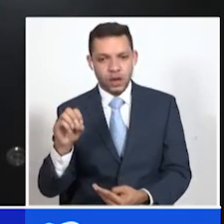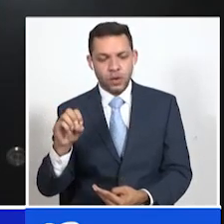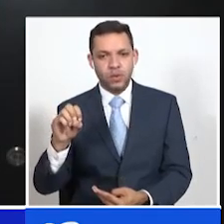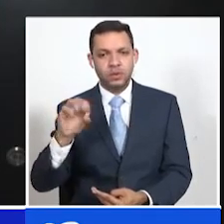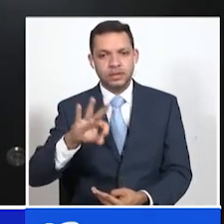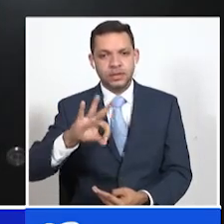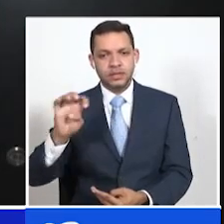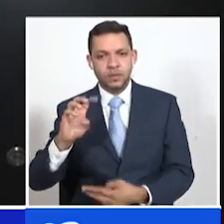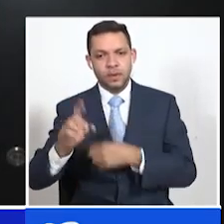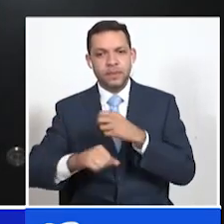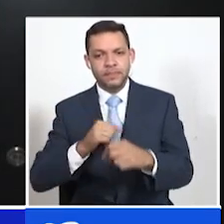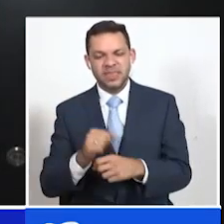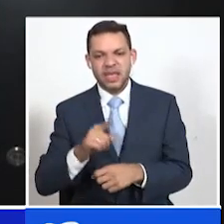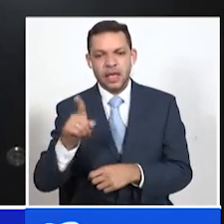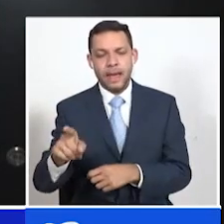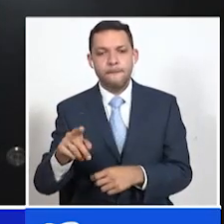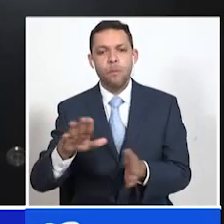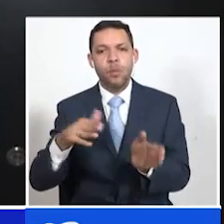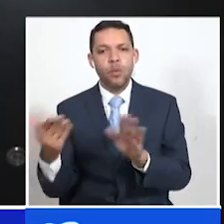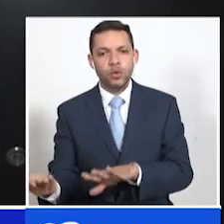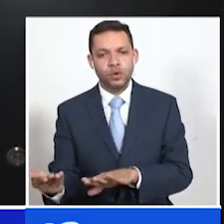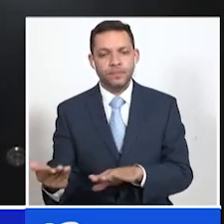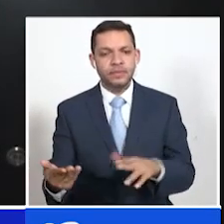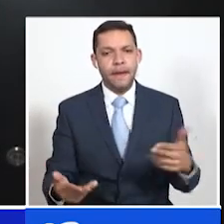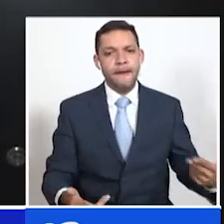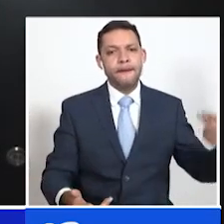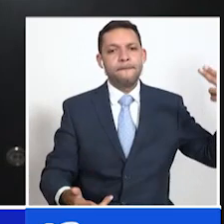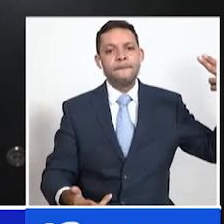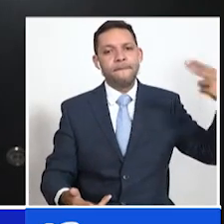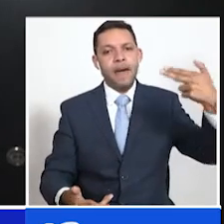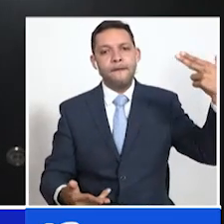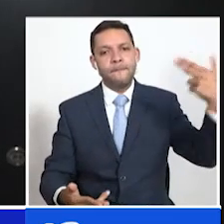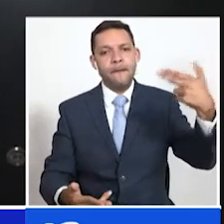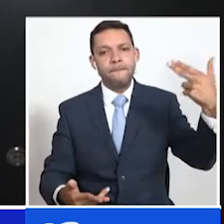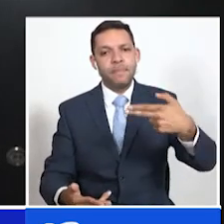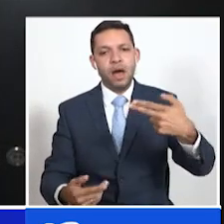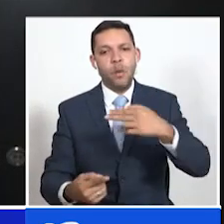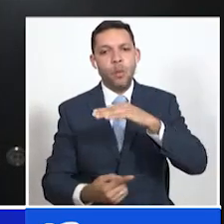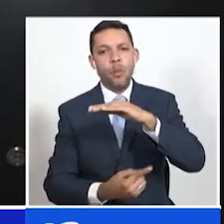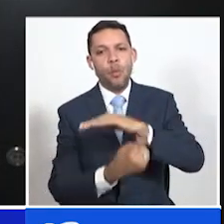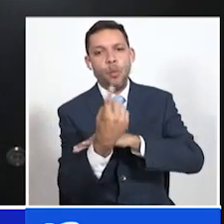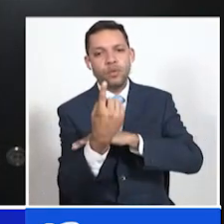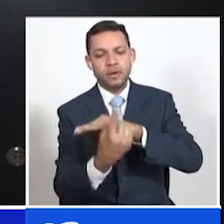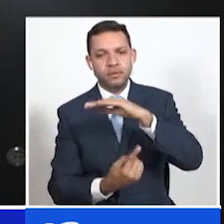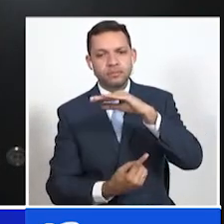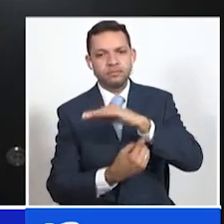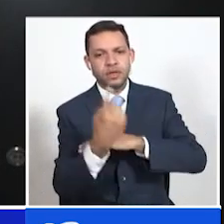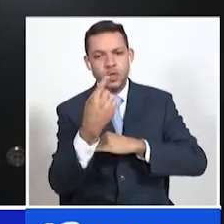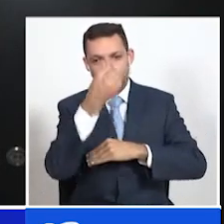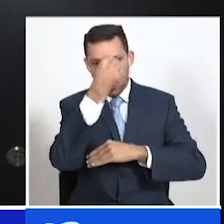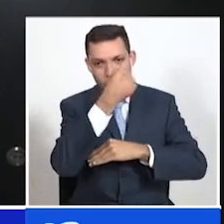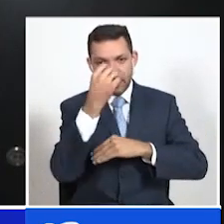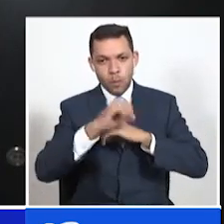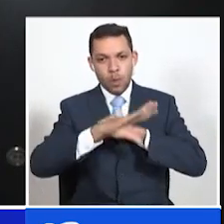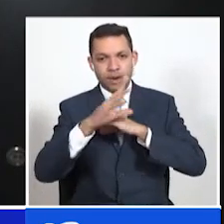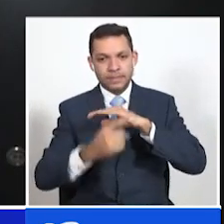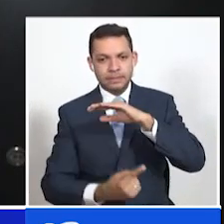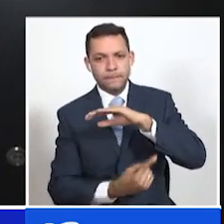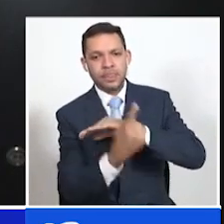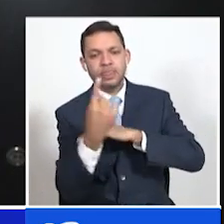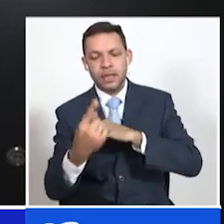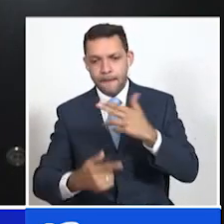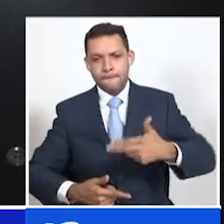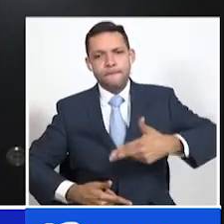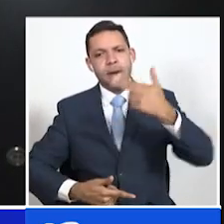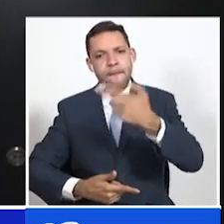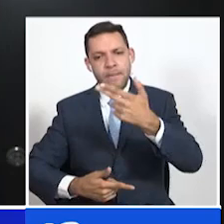fue abaleado con 3 disparos a la 1:30 de la mañana en las últimas horas del día domingo. Las autoridades también están